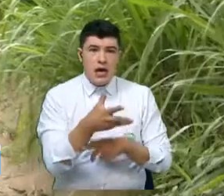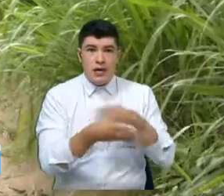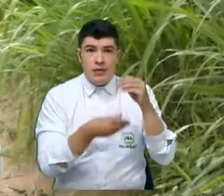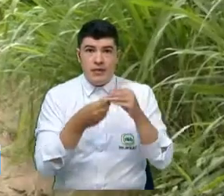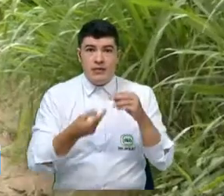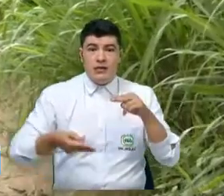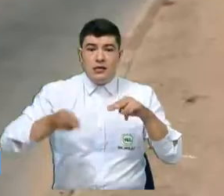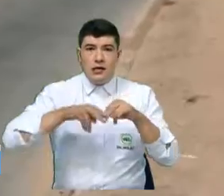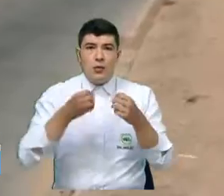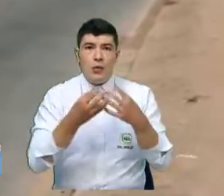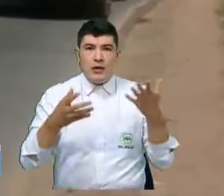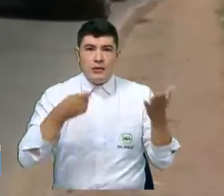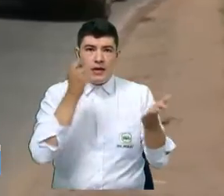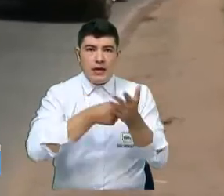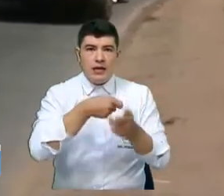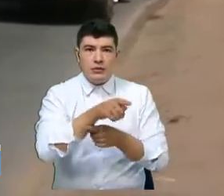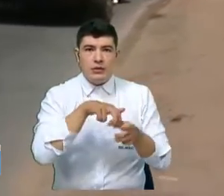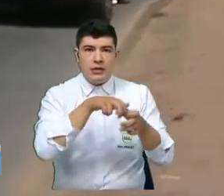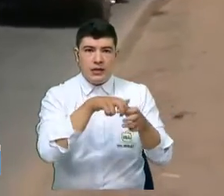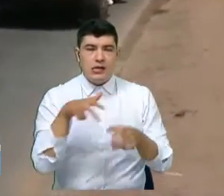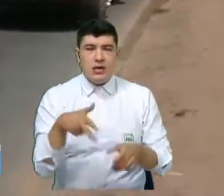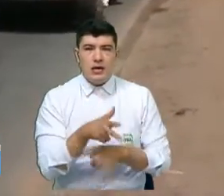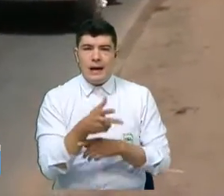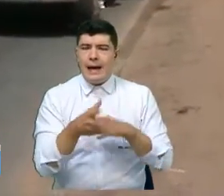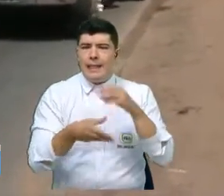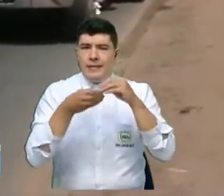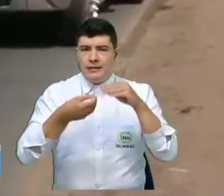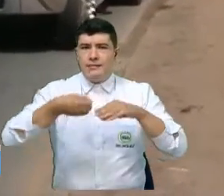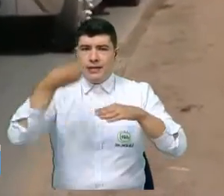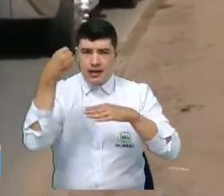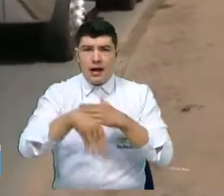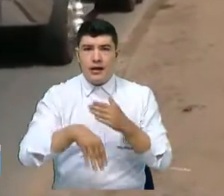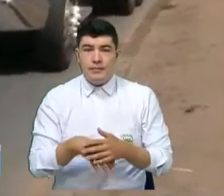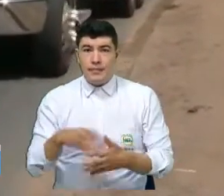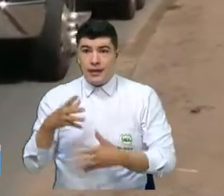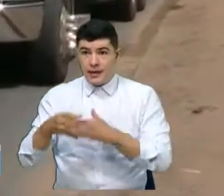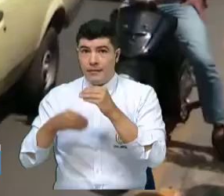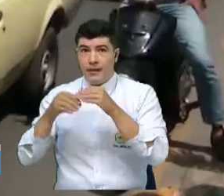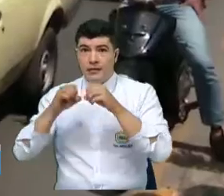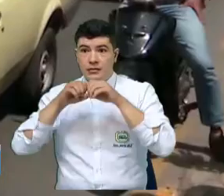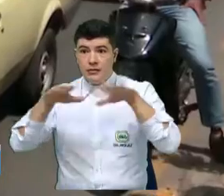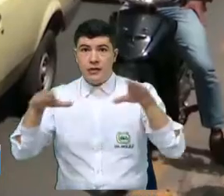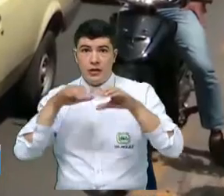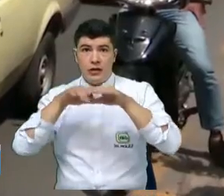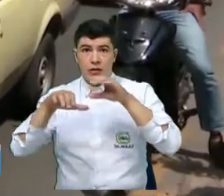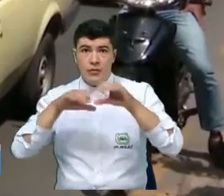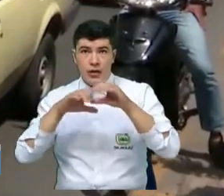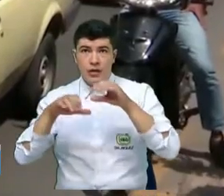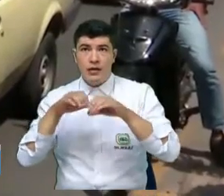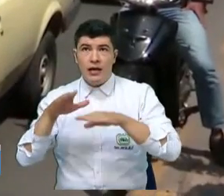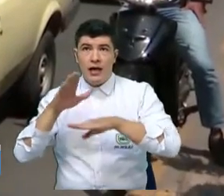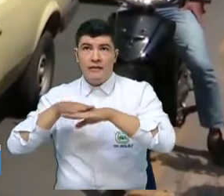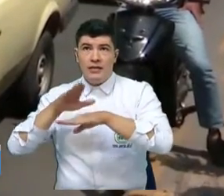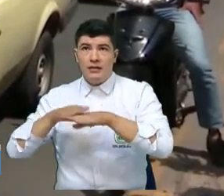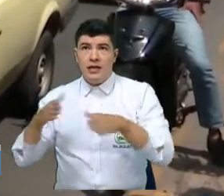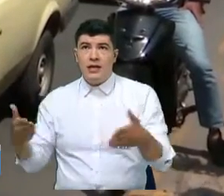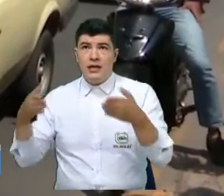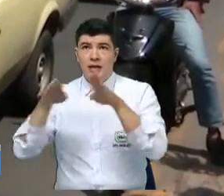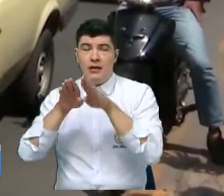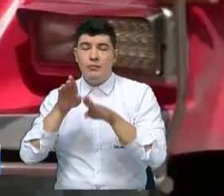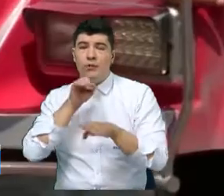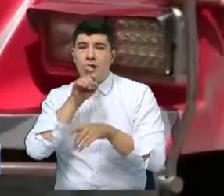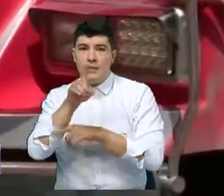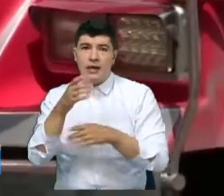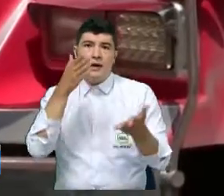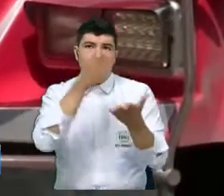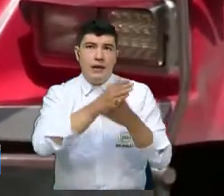costos. A pesar de que a través de los medios de comunicación y las redes sociales se ha informado del cierre de la vía que de Bucaramanga comunica a